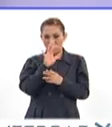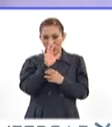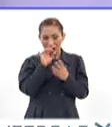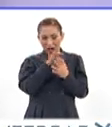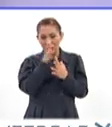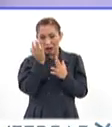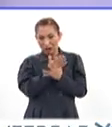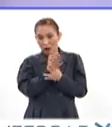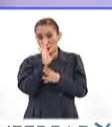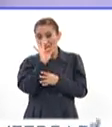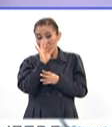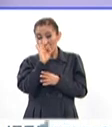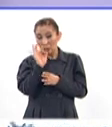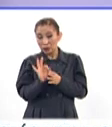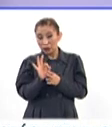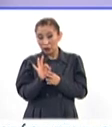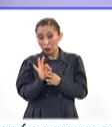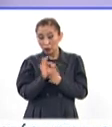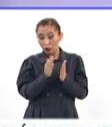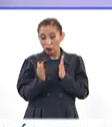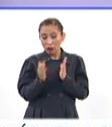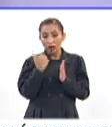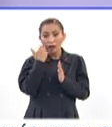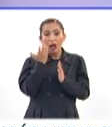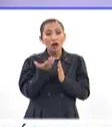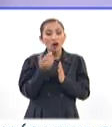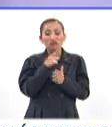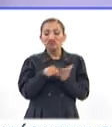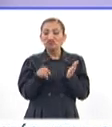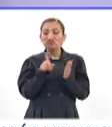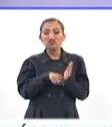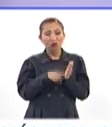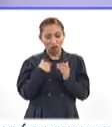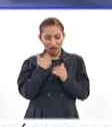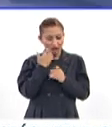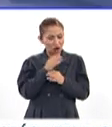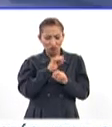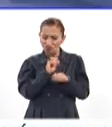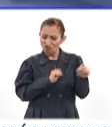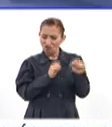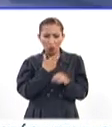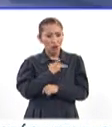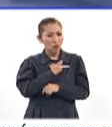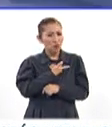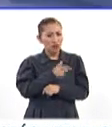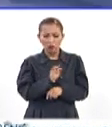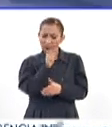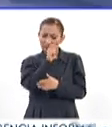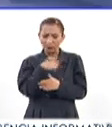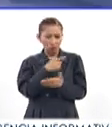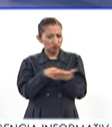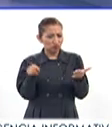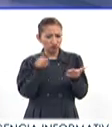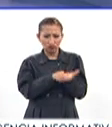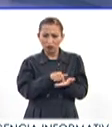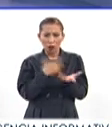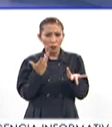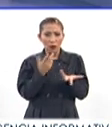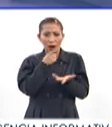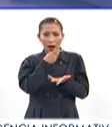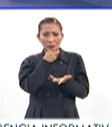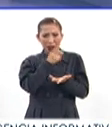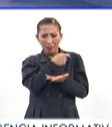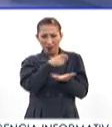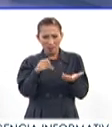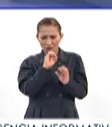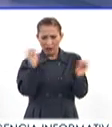el 40% y 50% intencional fue literalmente intencional, de querer anular la boleta abiertamente, sin ninguna consigna, como